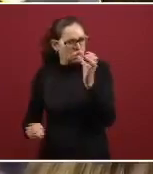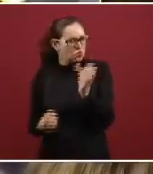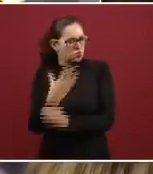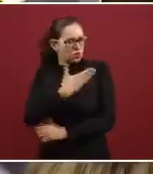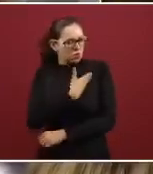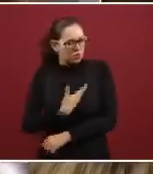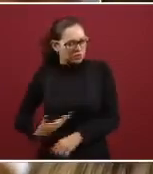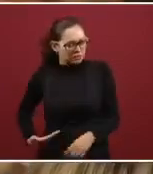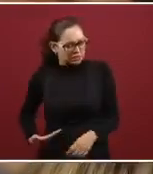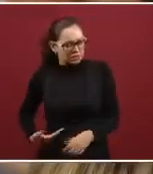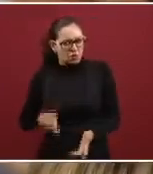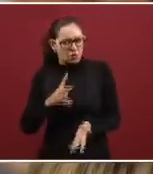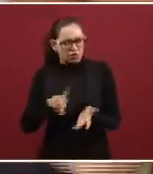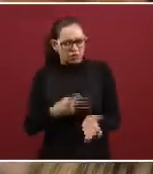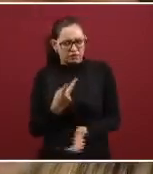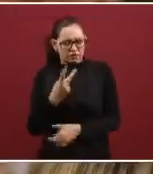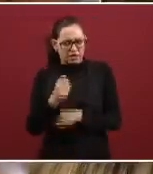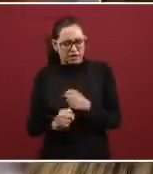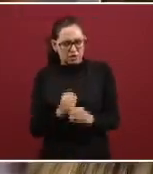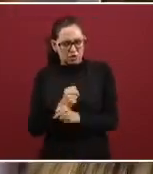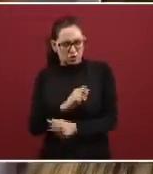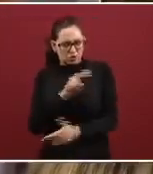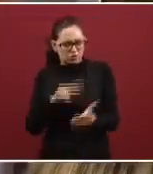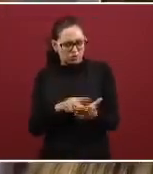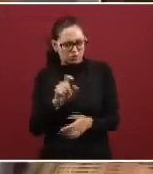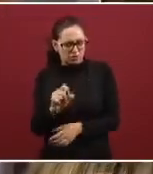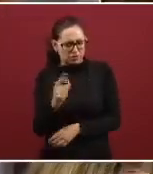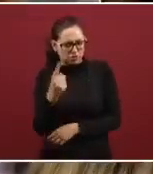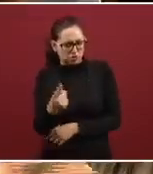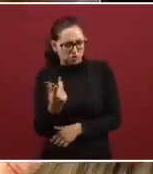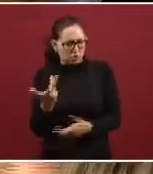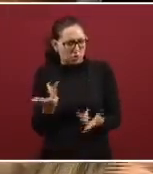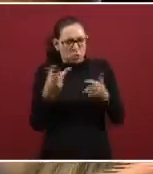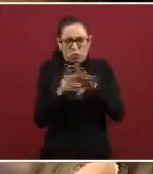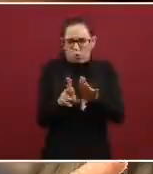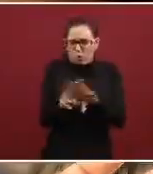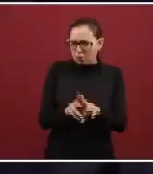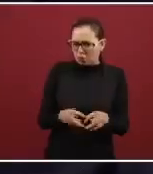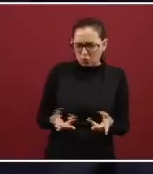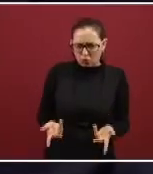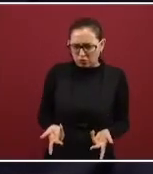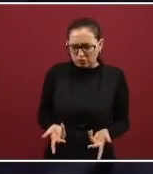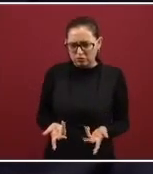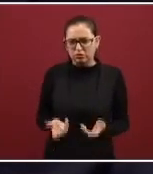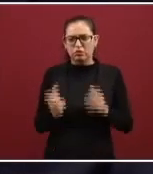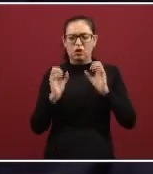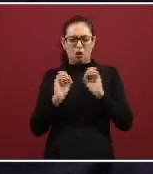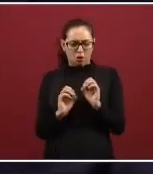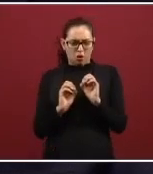presidencial en 2021 para un sustituto suyo? ¿Ahí cómo sería el escenario? O